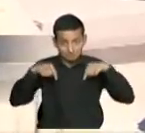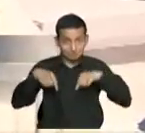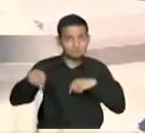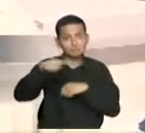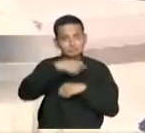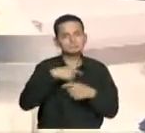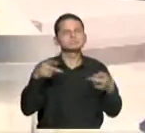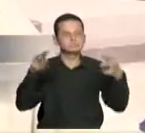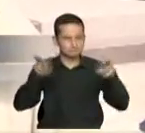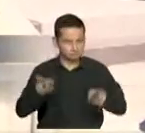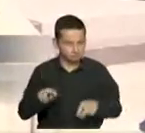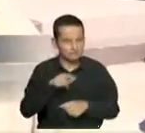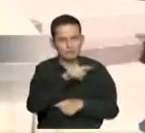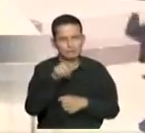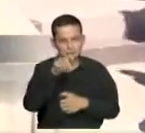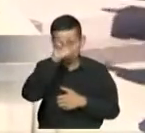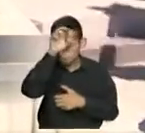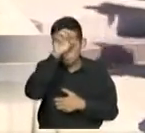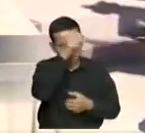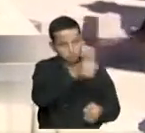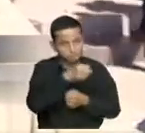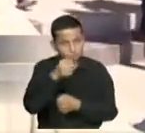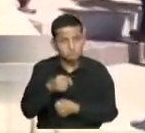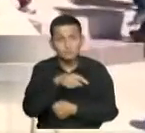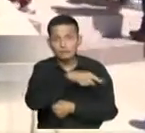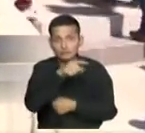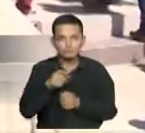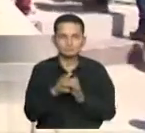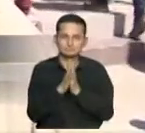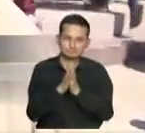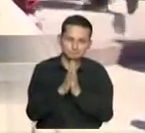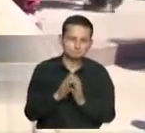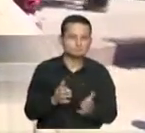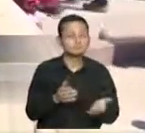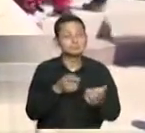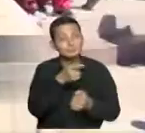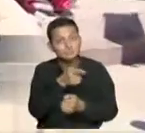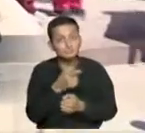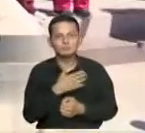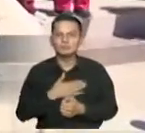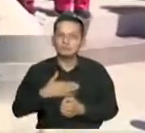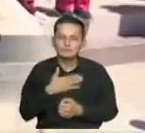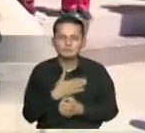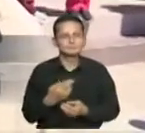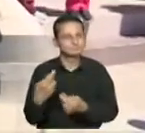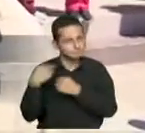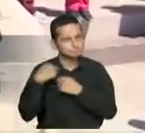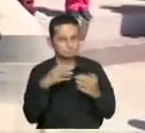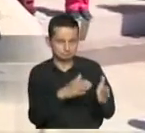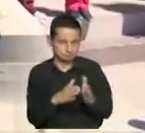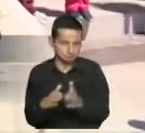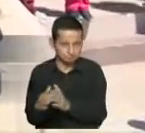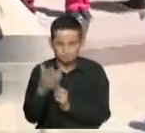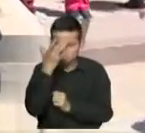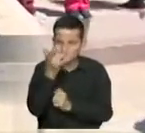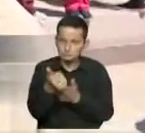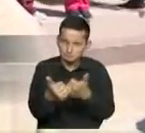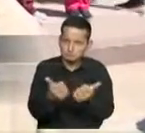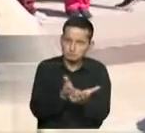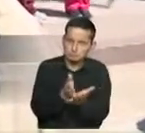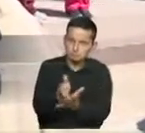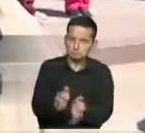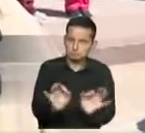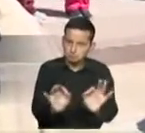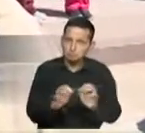hay minería. Y se ha pedido a los ingenieros que trabajan en las minas de que se haga una minería responsable, porque así sería factible para